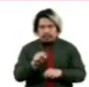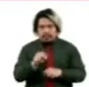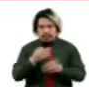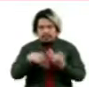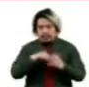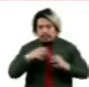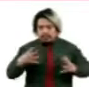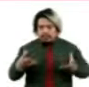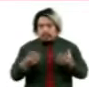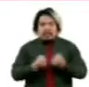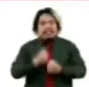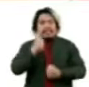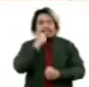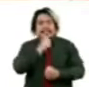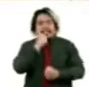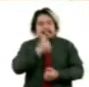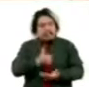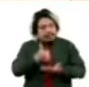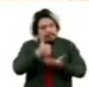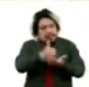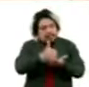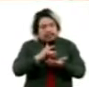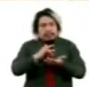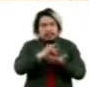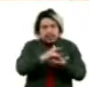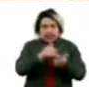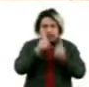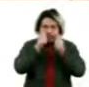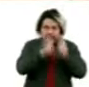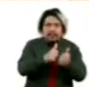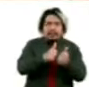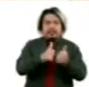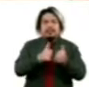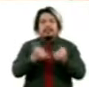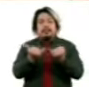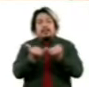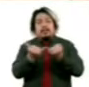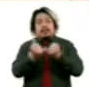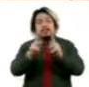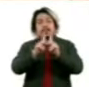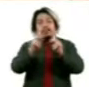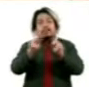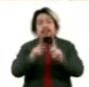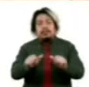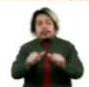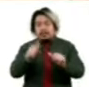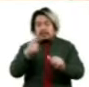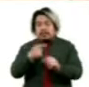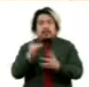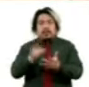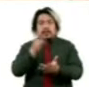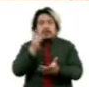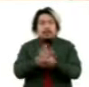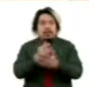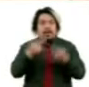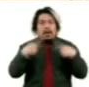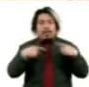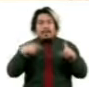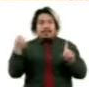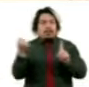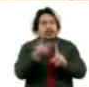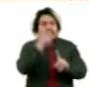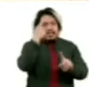ciudad. Estamos siempre para apoyarlos. Y construir la paz no solamente es atacar delincuentes,